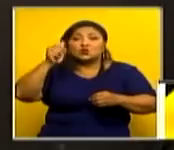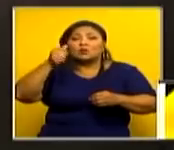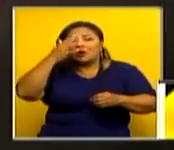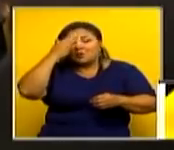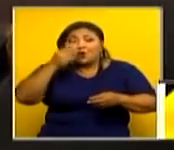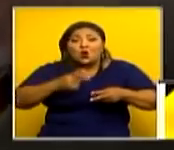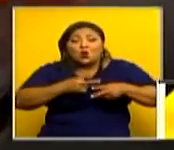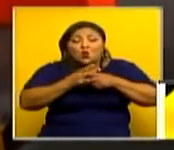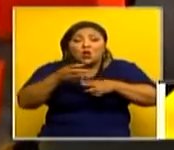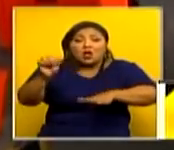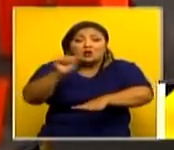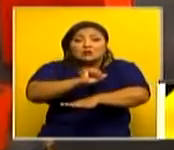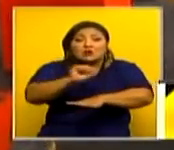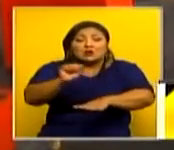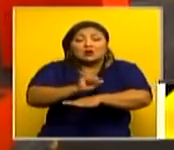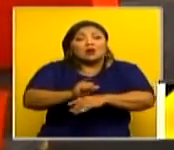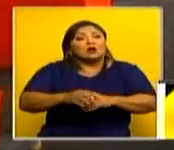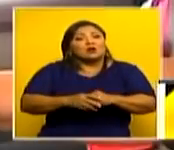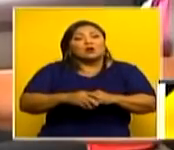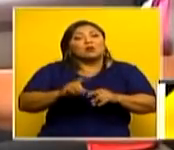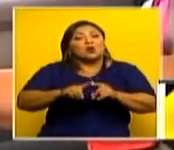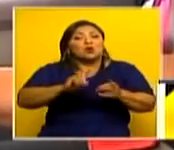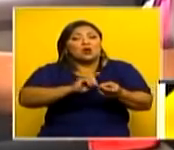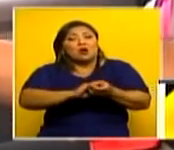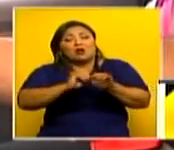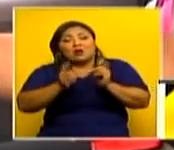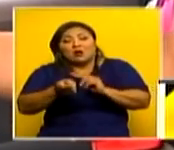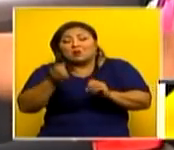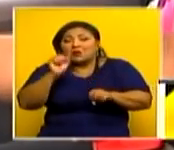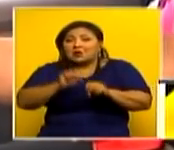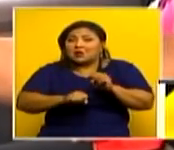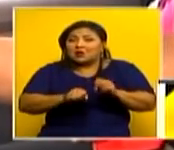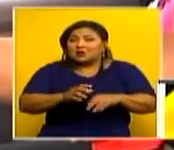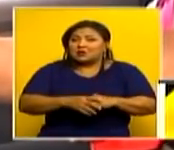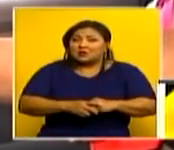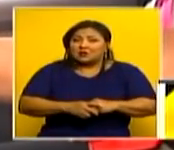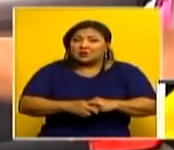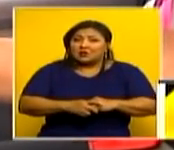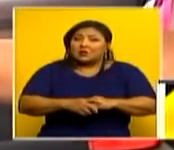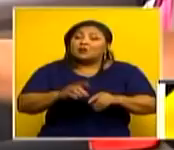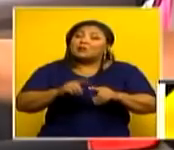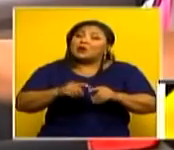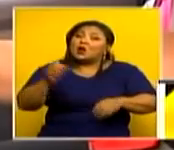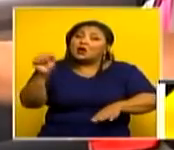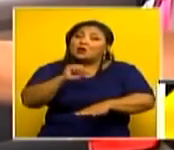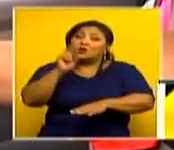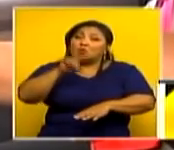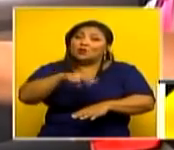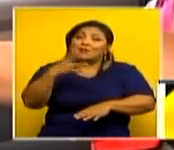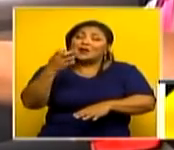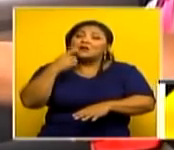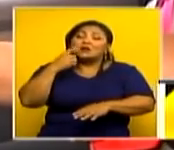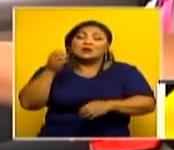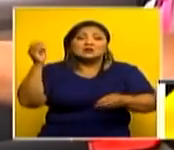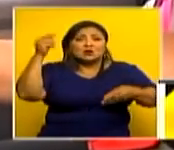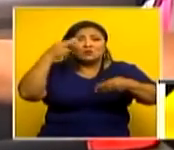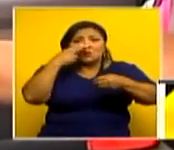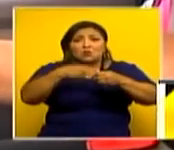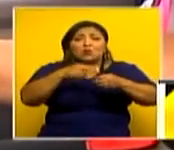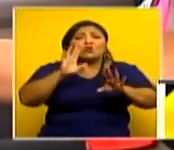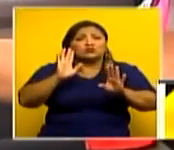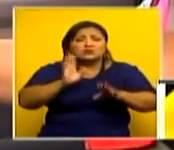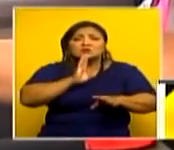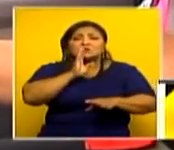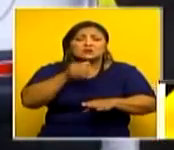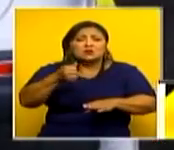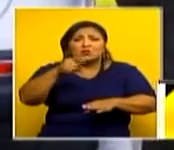su vehículo y no por un lujo. La mayoría de carros 2015 para adelante al menos solo se pone super por mantenerle bien el carro,